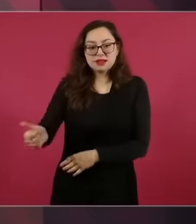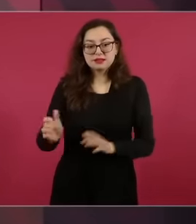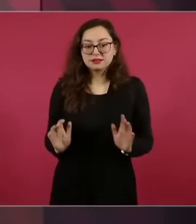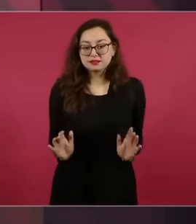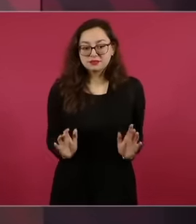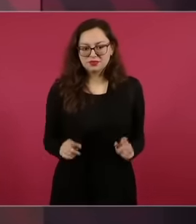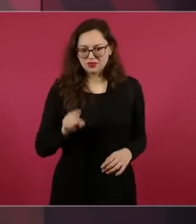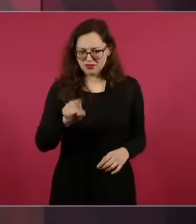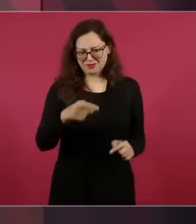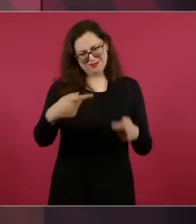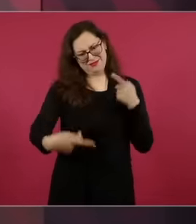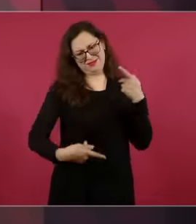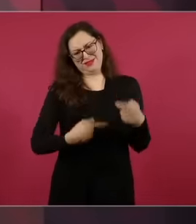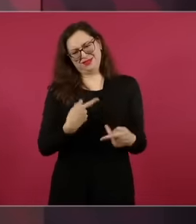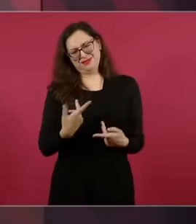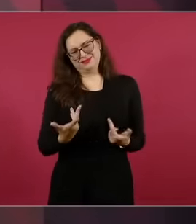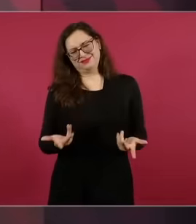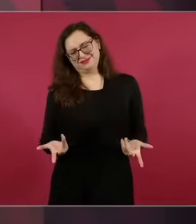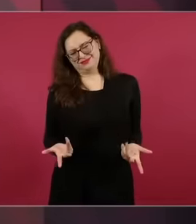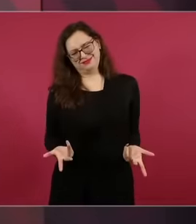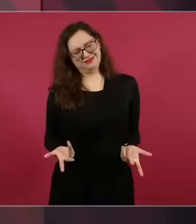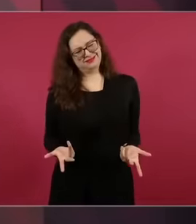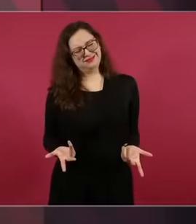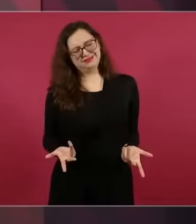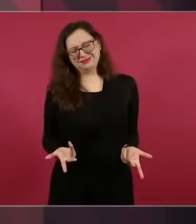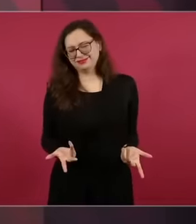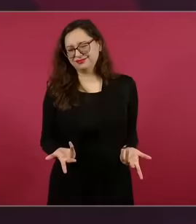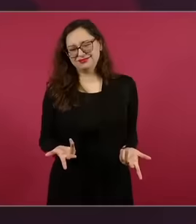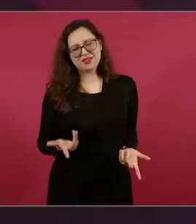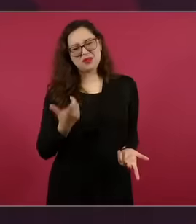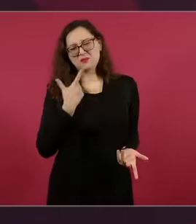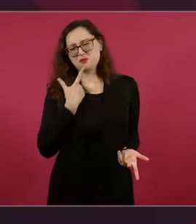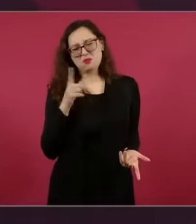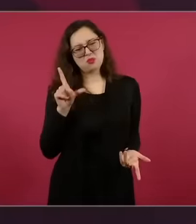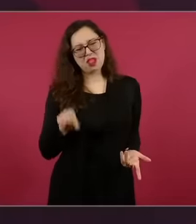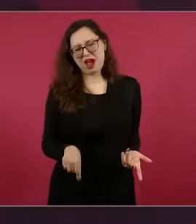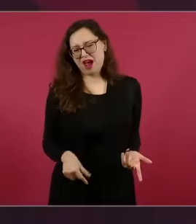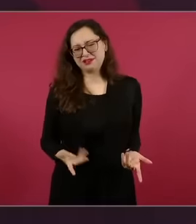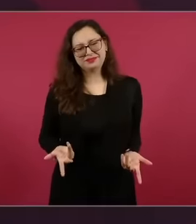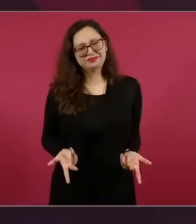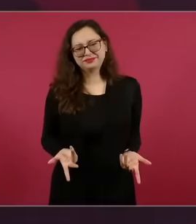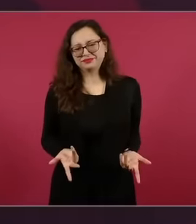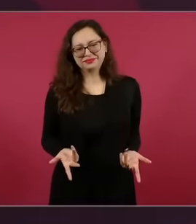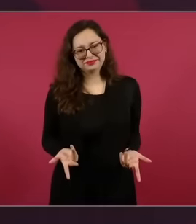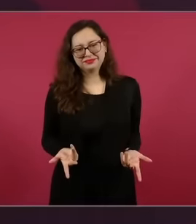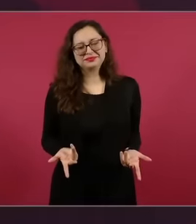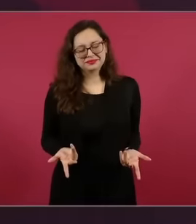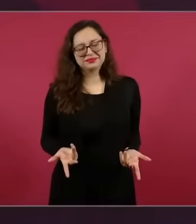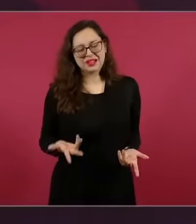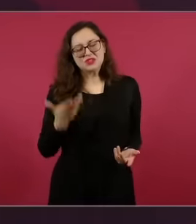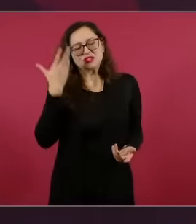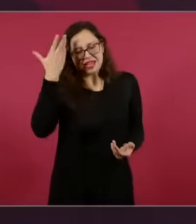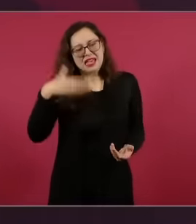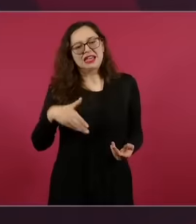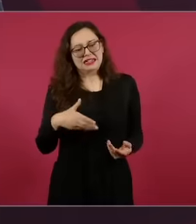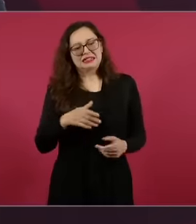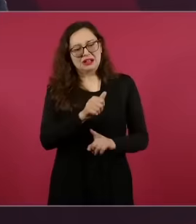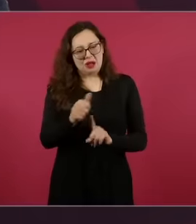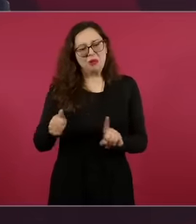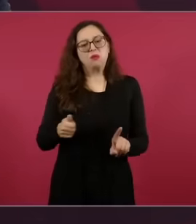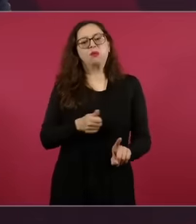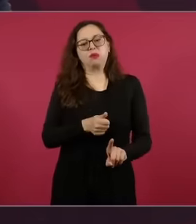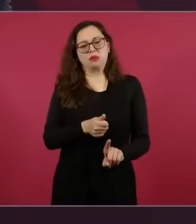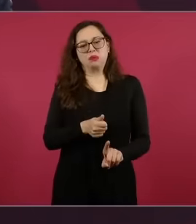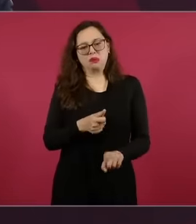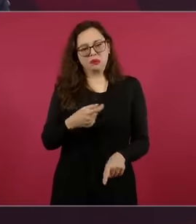me lo preguntas, porque así deben de estar pensando los